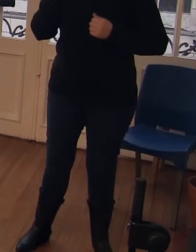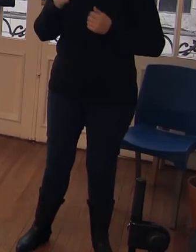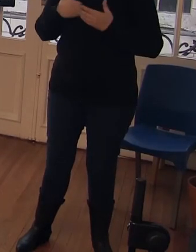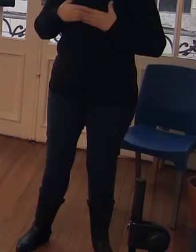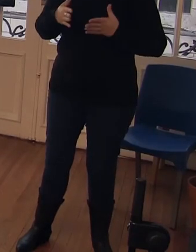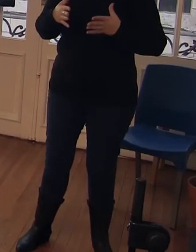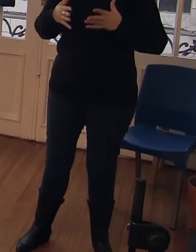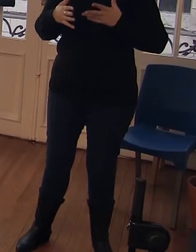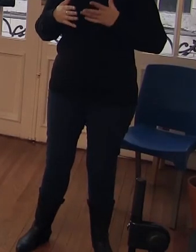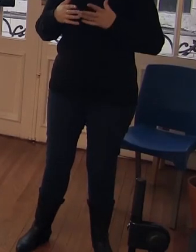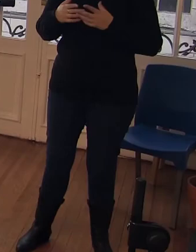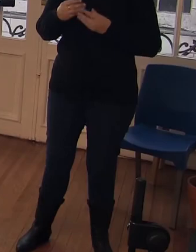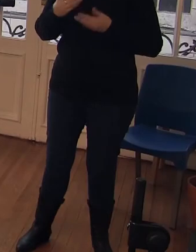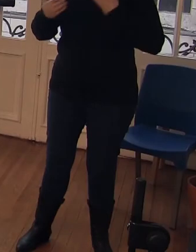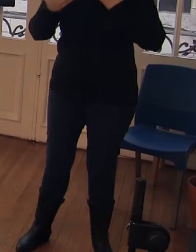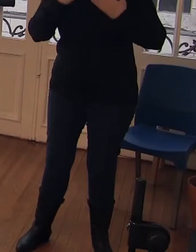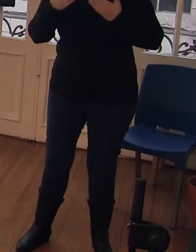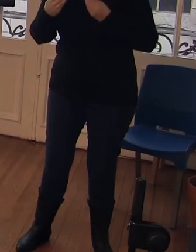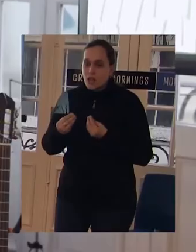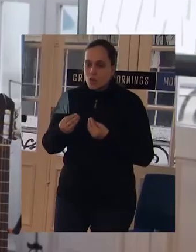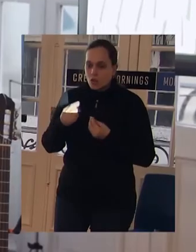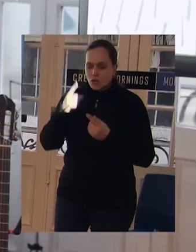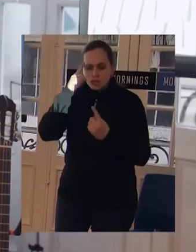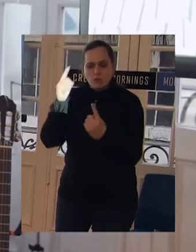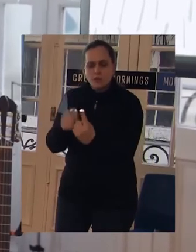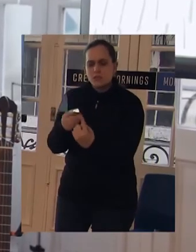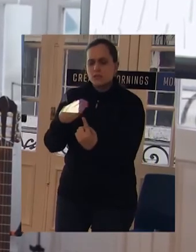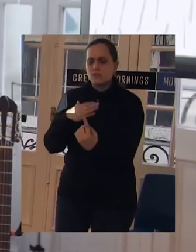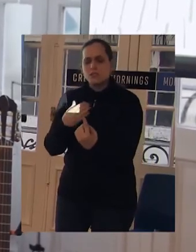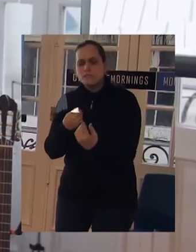empezar a, en este diálogo con los fines, ¿no?,